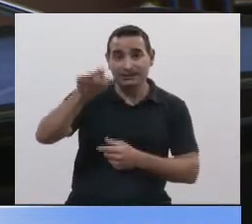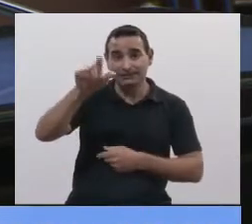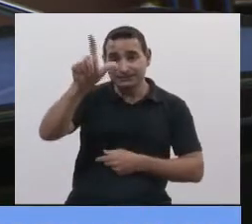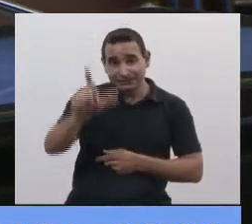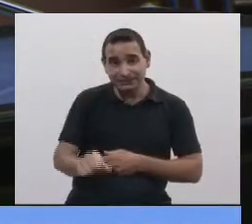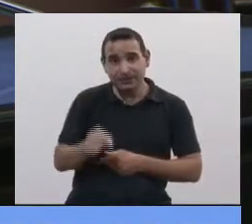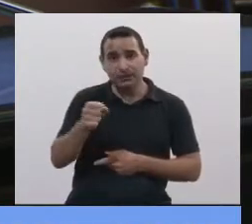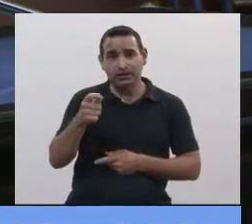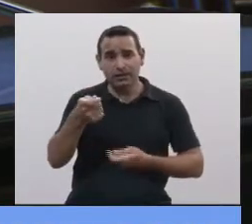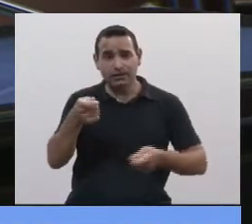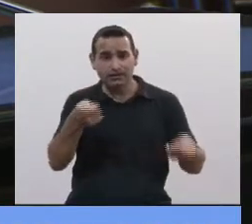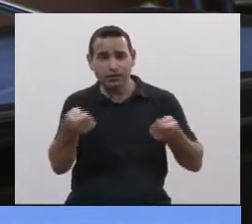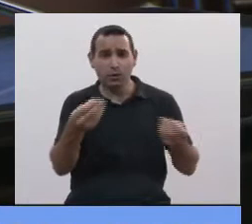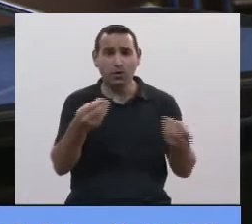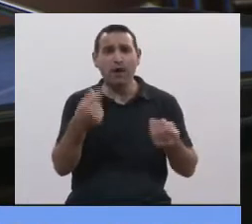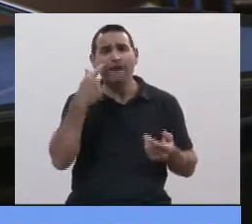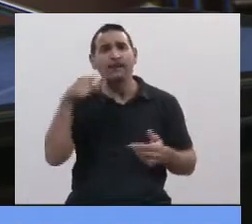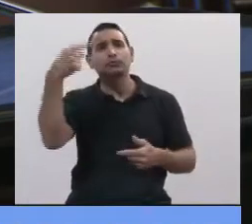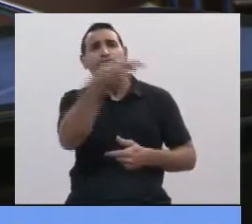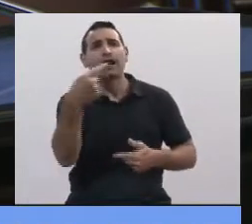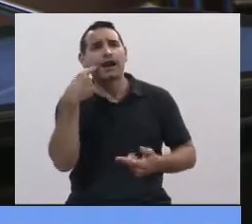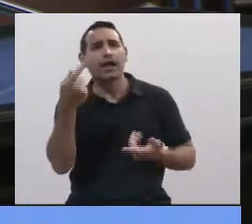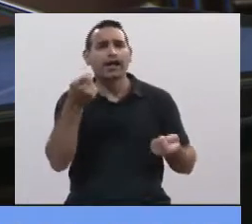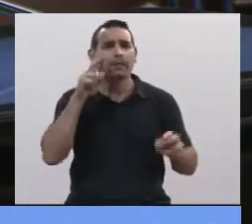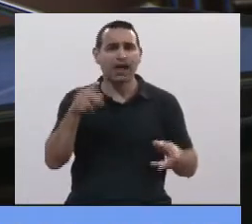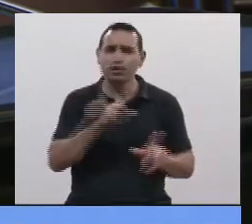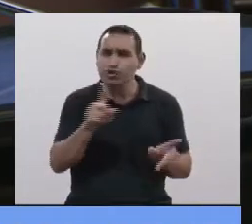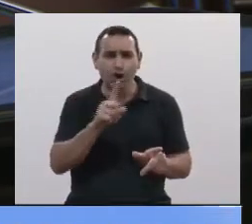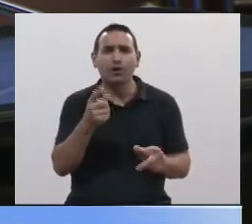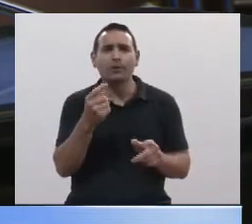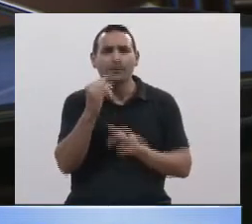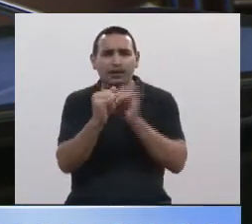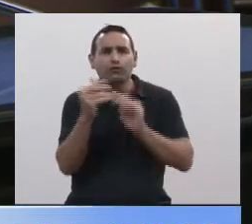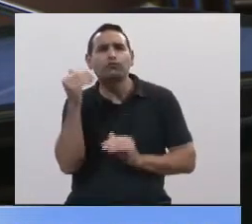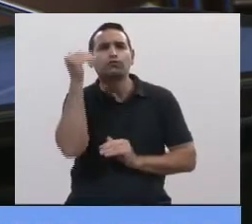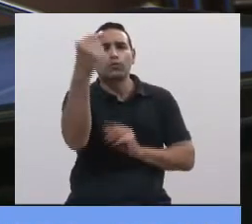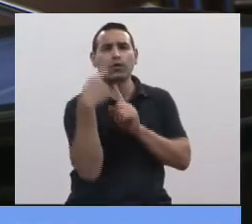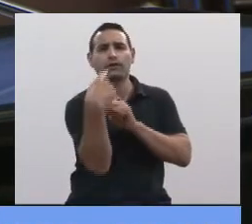conducirse pensando que viene la semana que viene. Hay que decirle a la gente qué se quiere para el futuro.